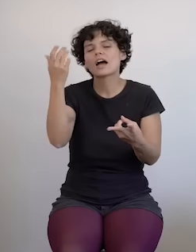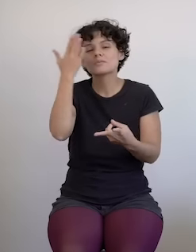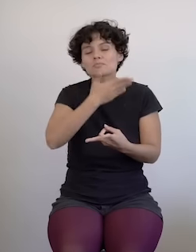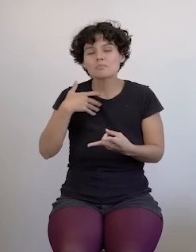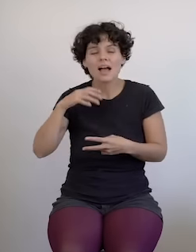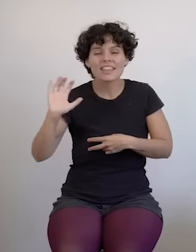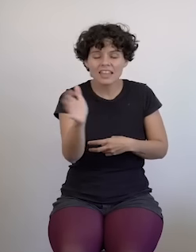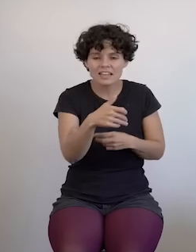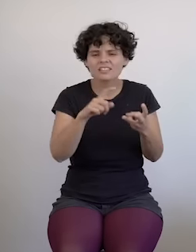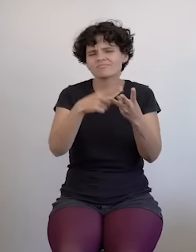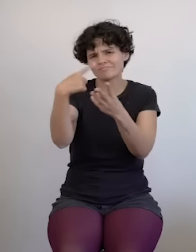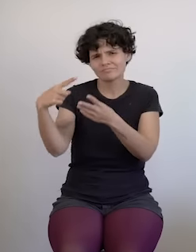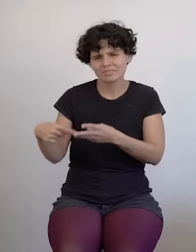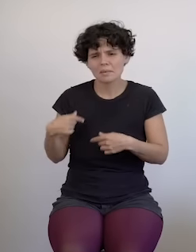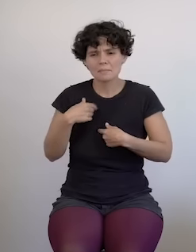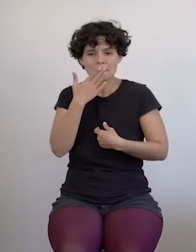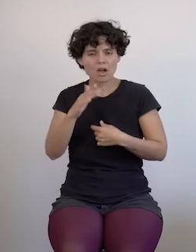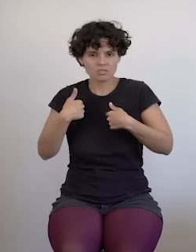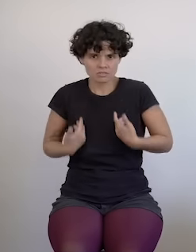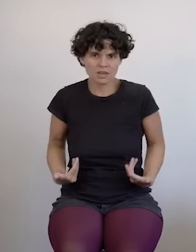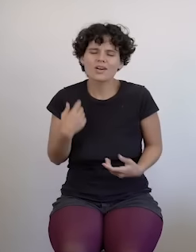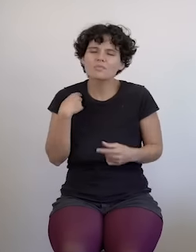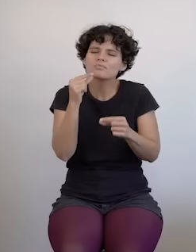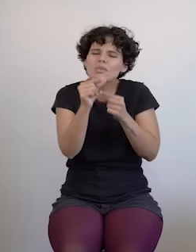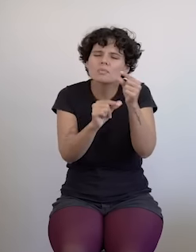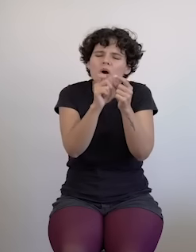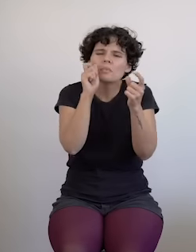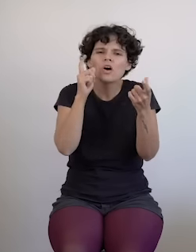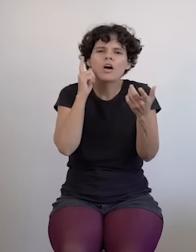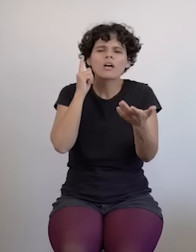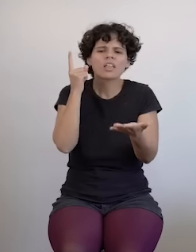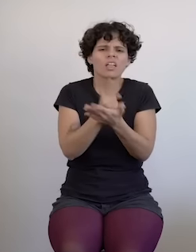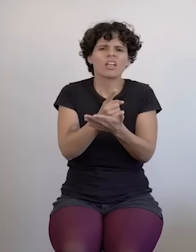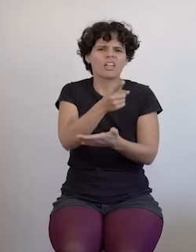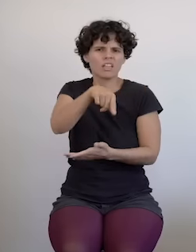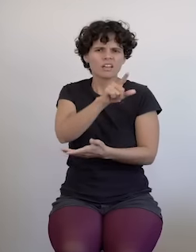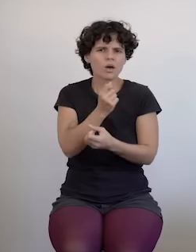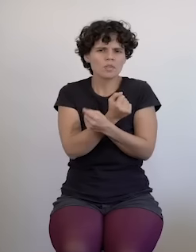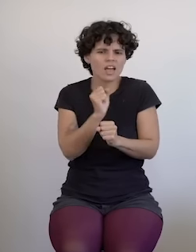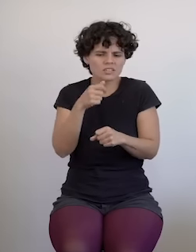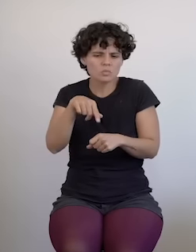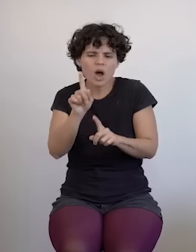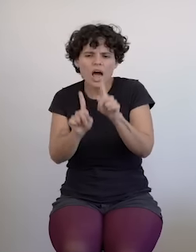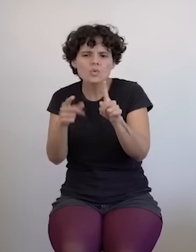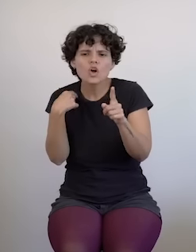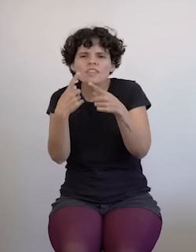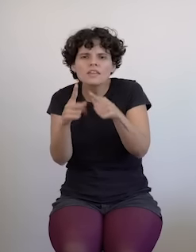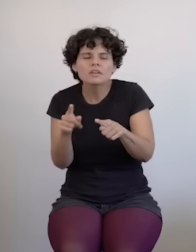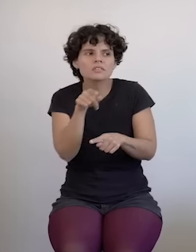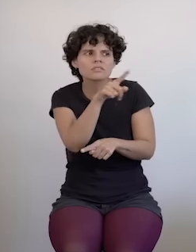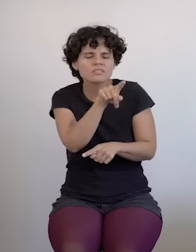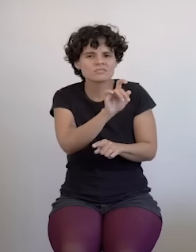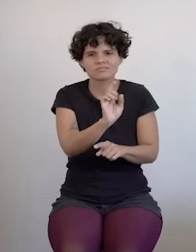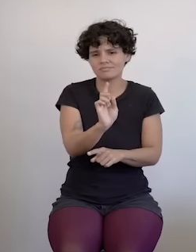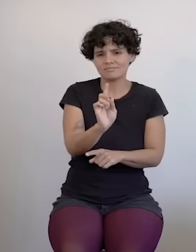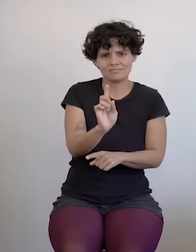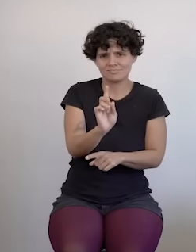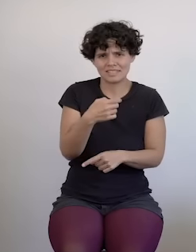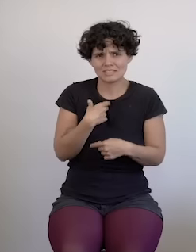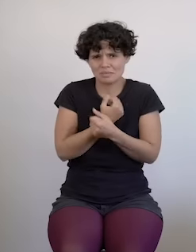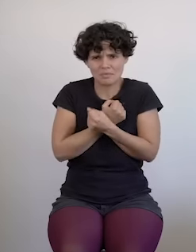Negras, Resonancia, ¿cachai? Que armaron el chipi chipi en Chile. Pero se armó como una dictadura o como que no se podía hacer nada más que, ¿cachai?